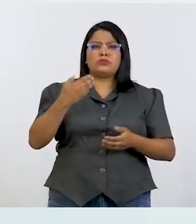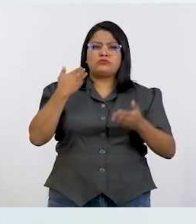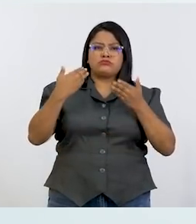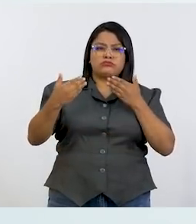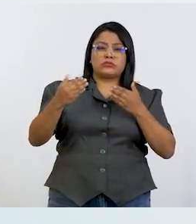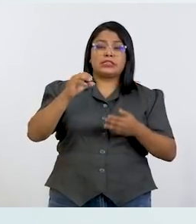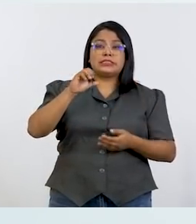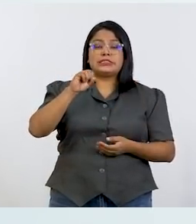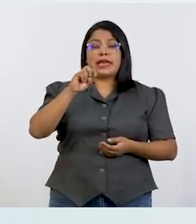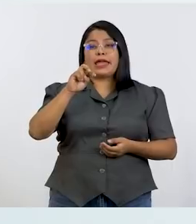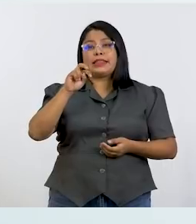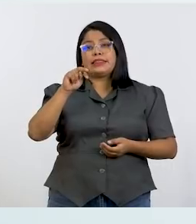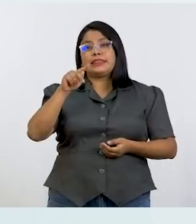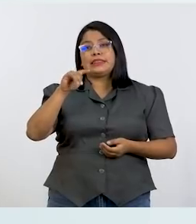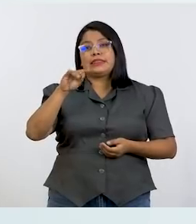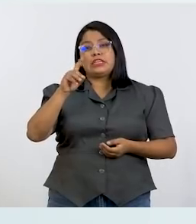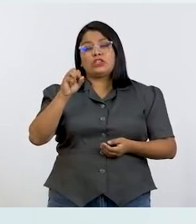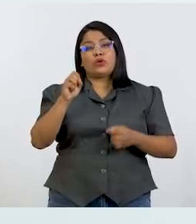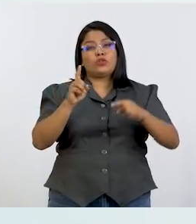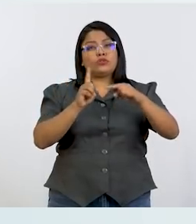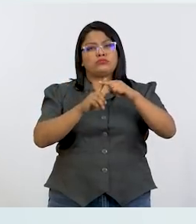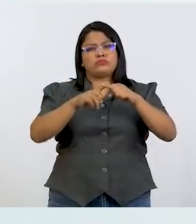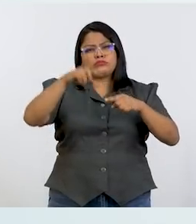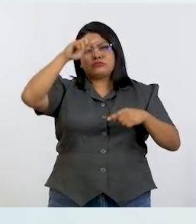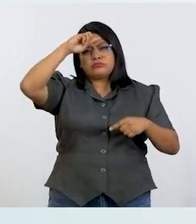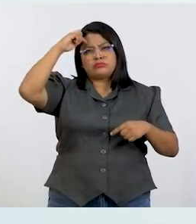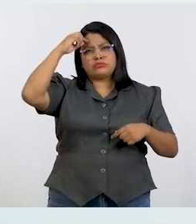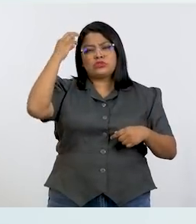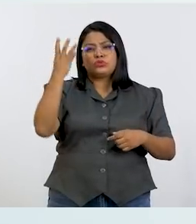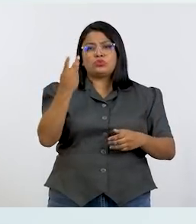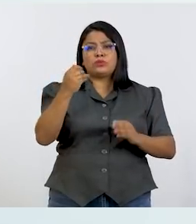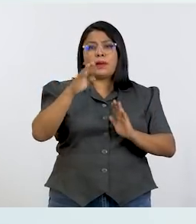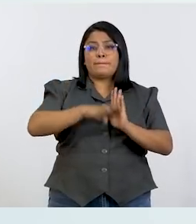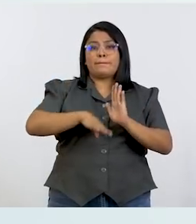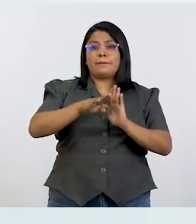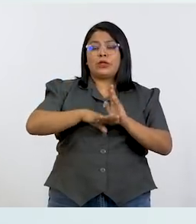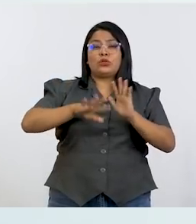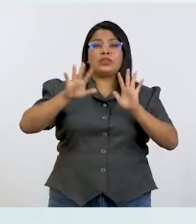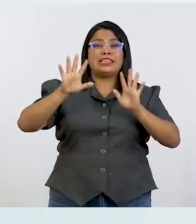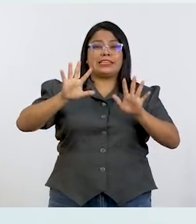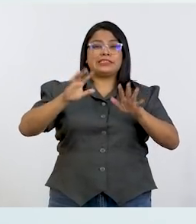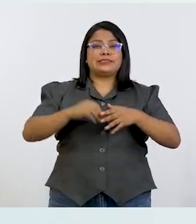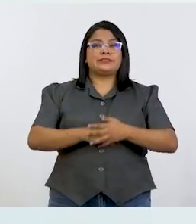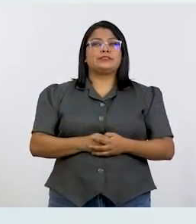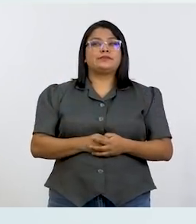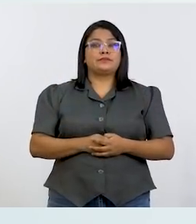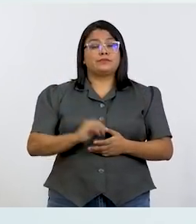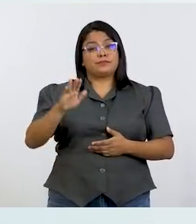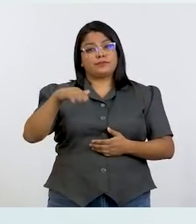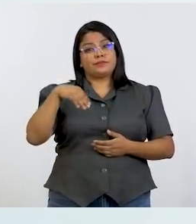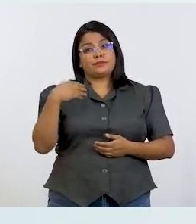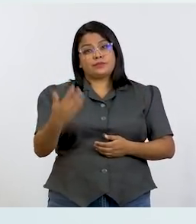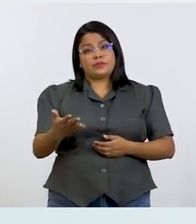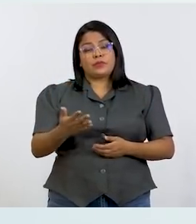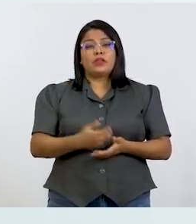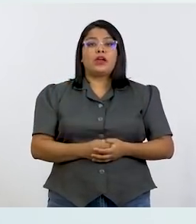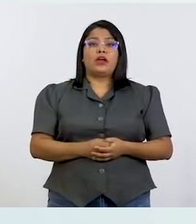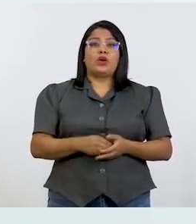introduciendo primero los sentidos de la suma y trabajando con números menores que 10.